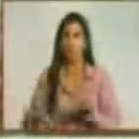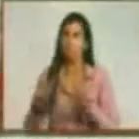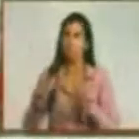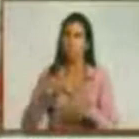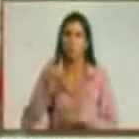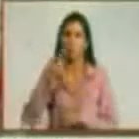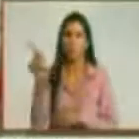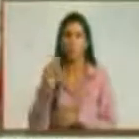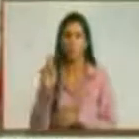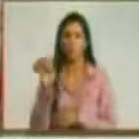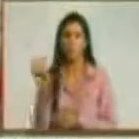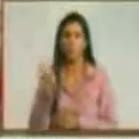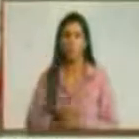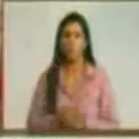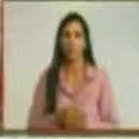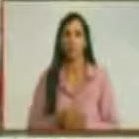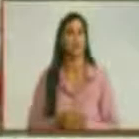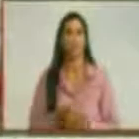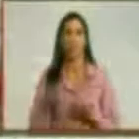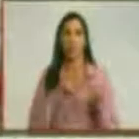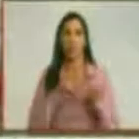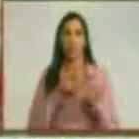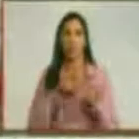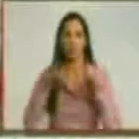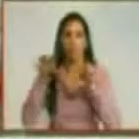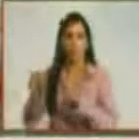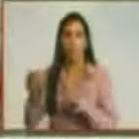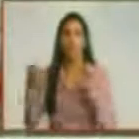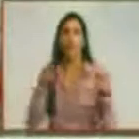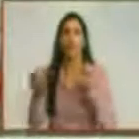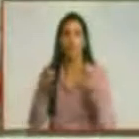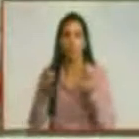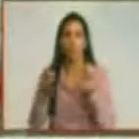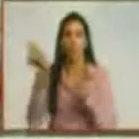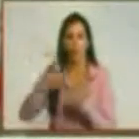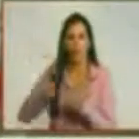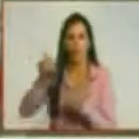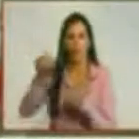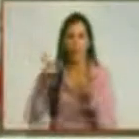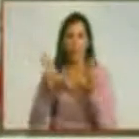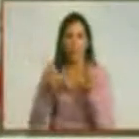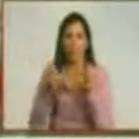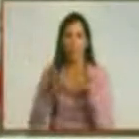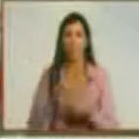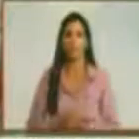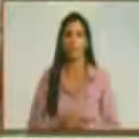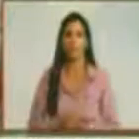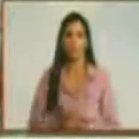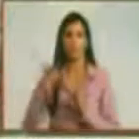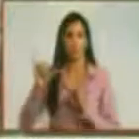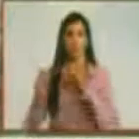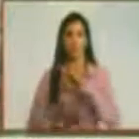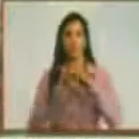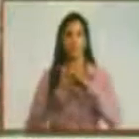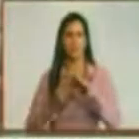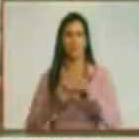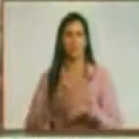aproximadamente 3 meses, Venezuela tomará el control del satélite Francisco de Miranda, operación que se realizará desde la base